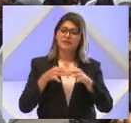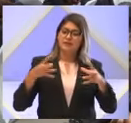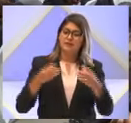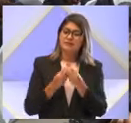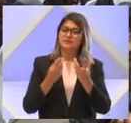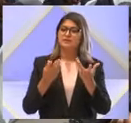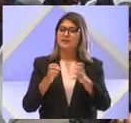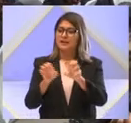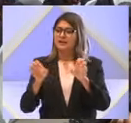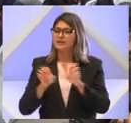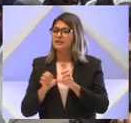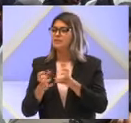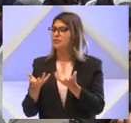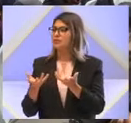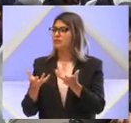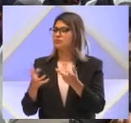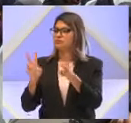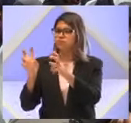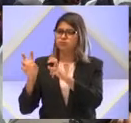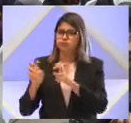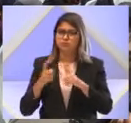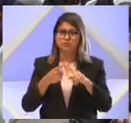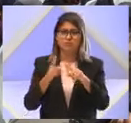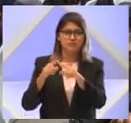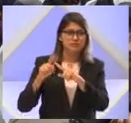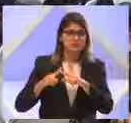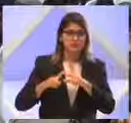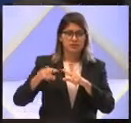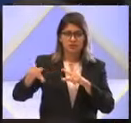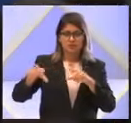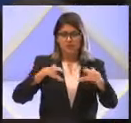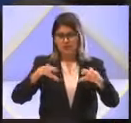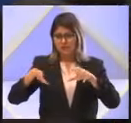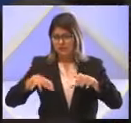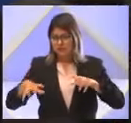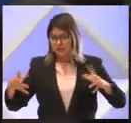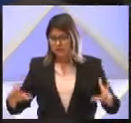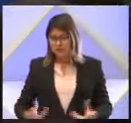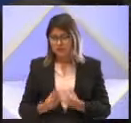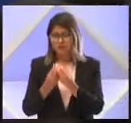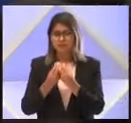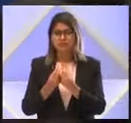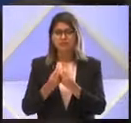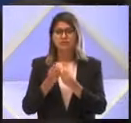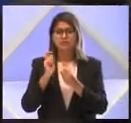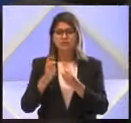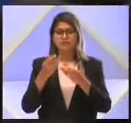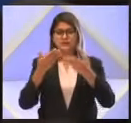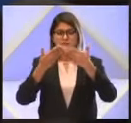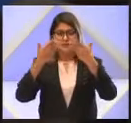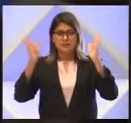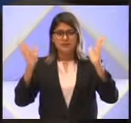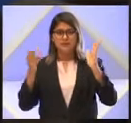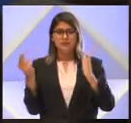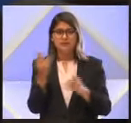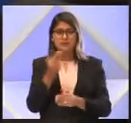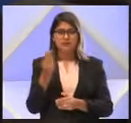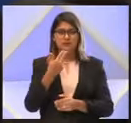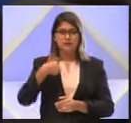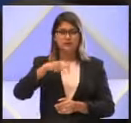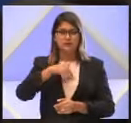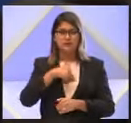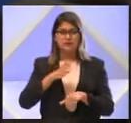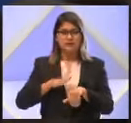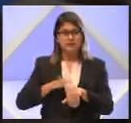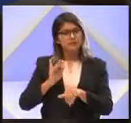multidisciplinarios empezar por un programa intenso de open data tenemos que tener más